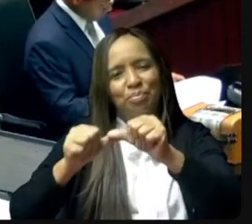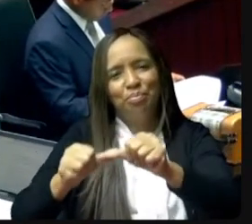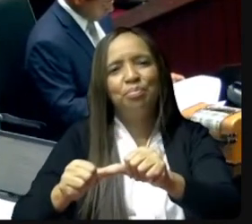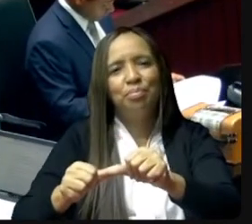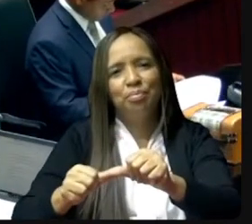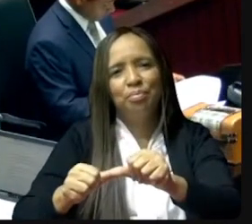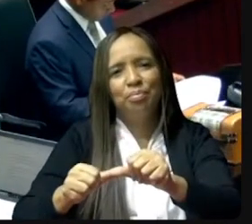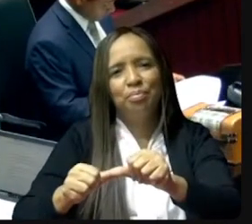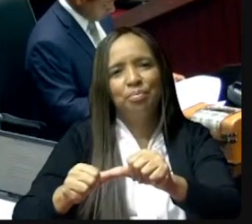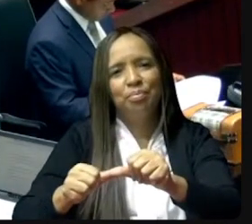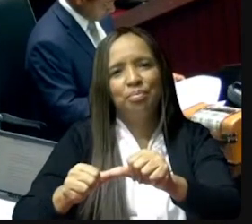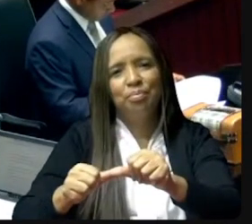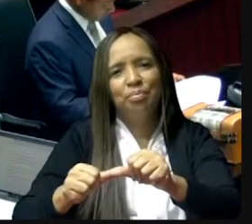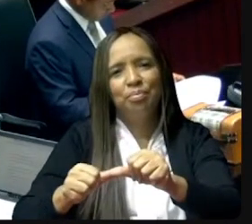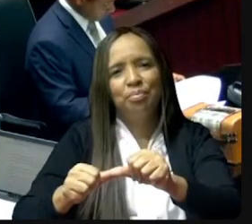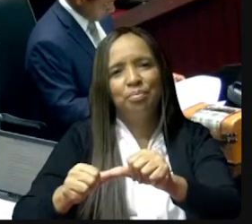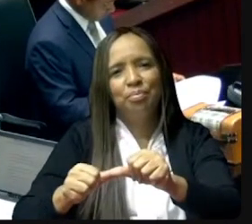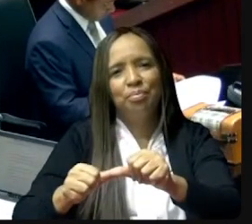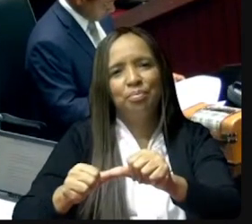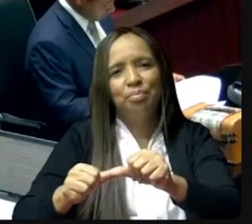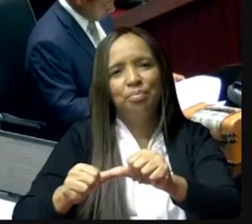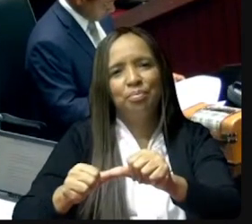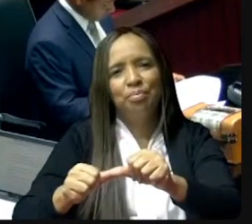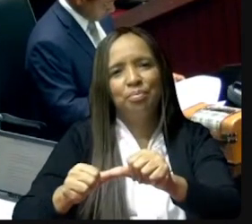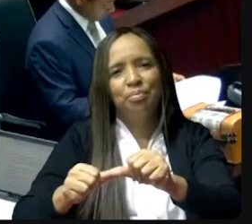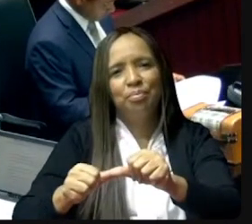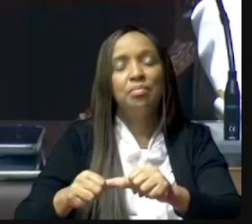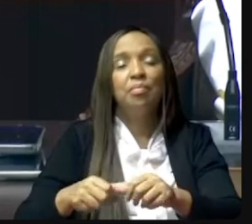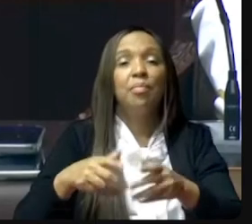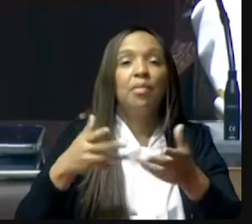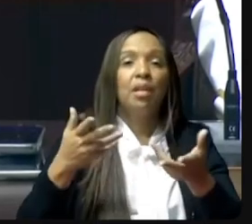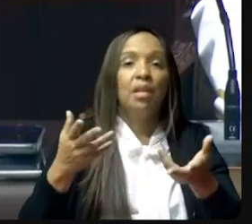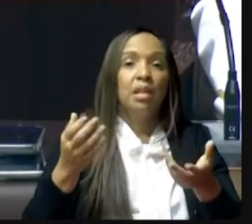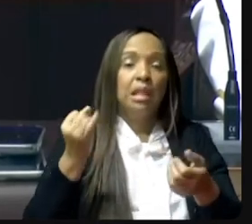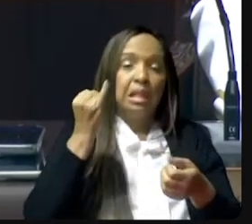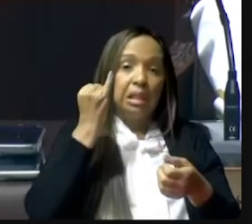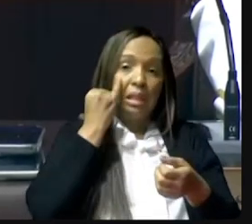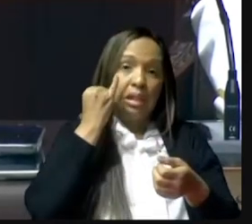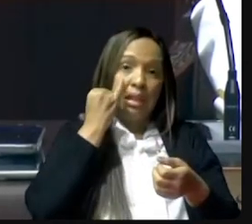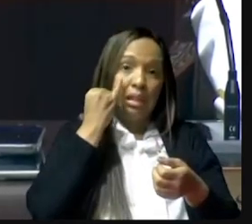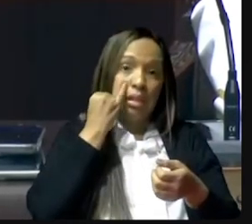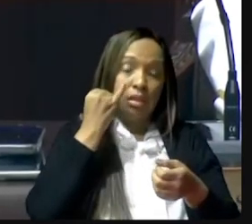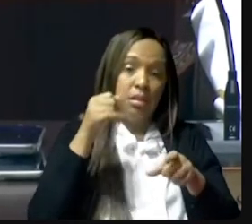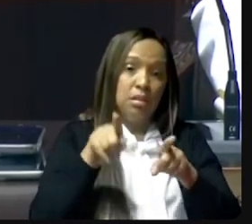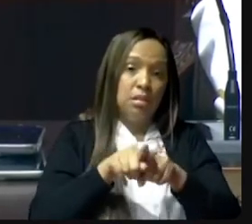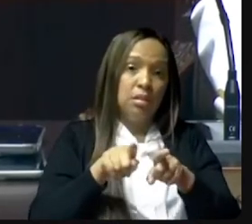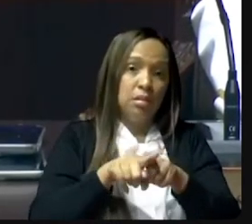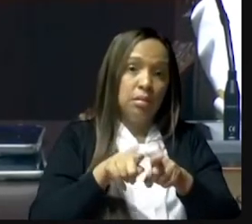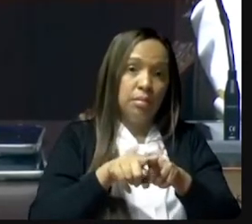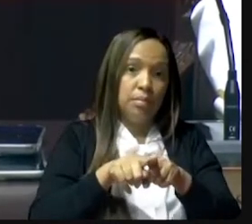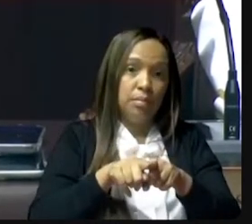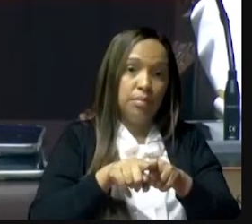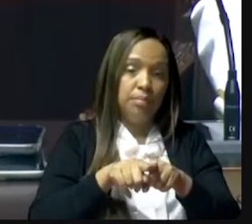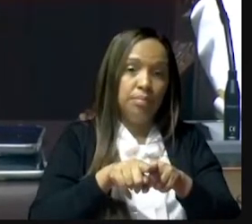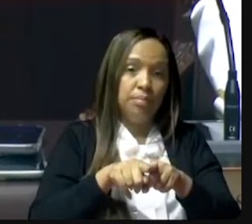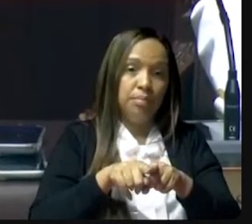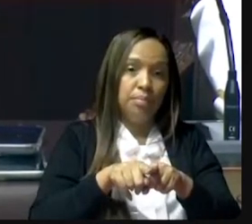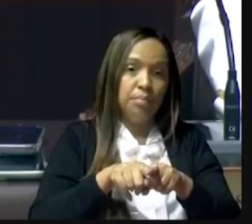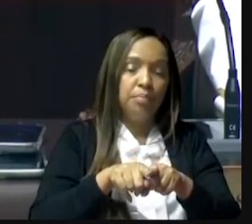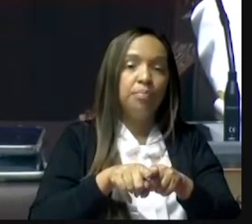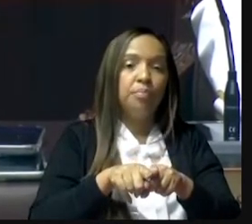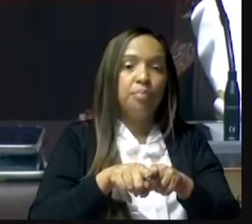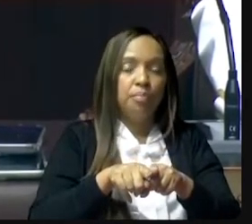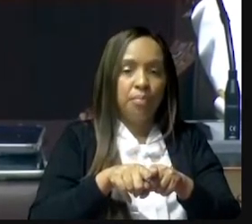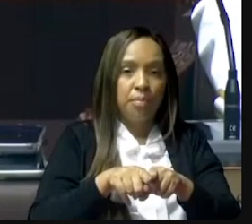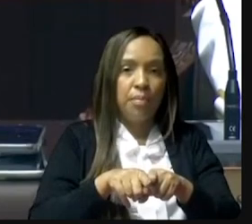con acorde con el tamaño del partido el que más sabe de esto siempre que no